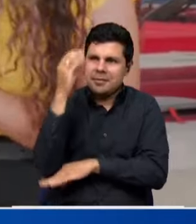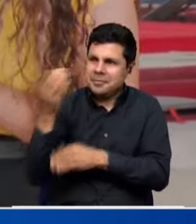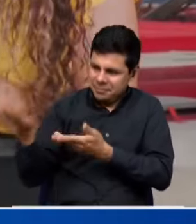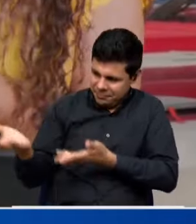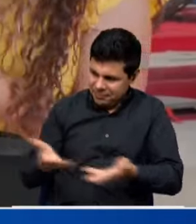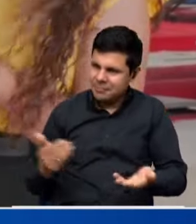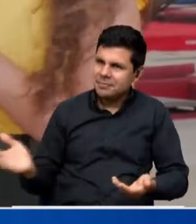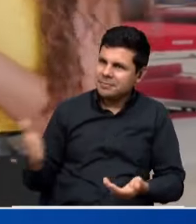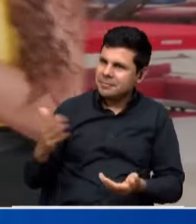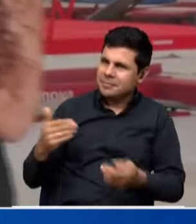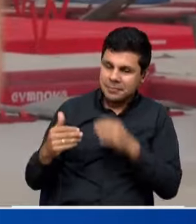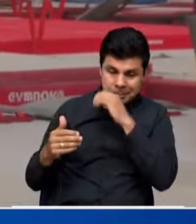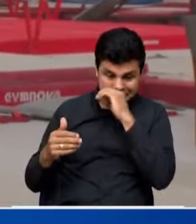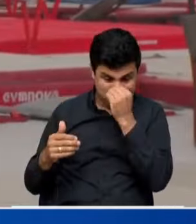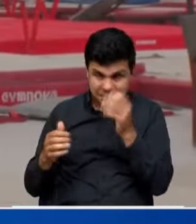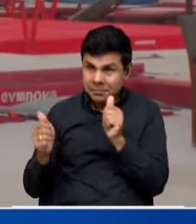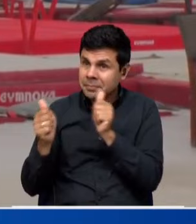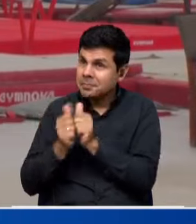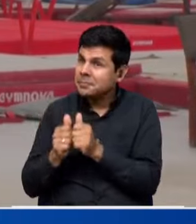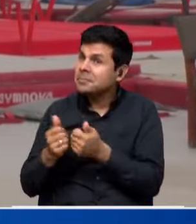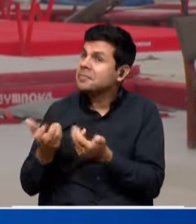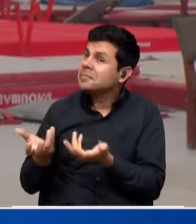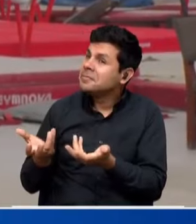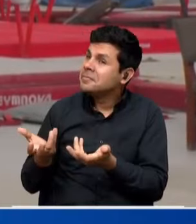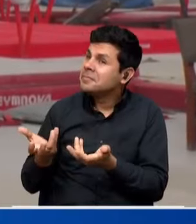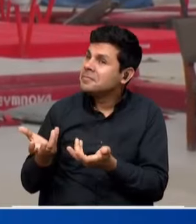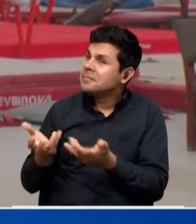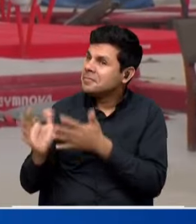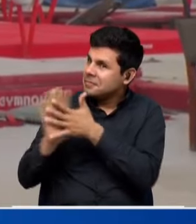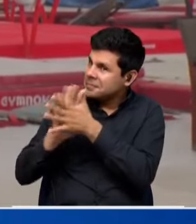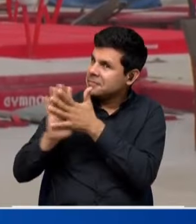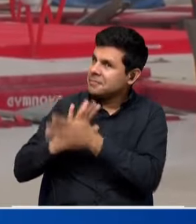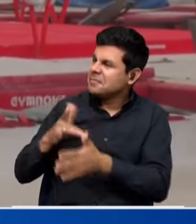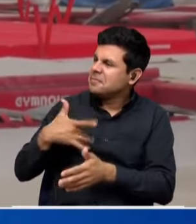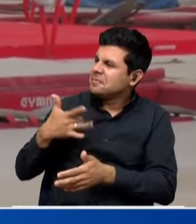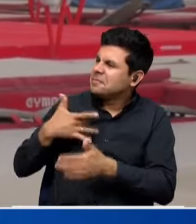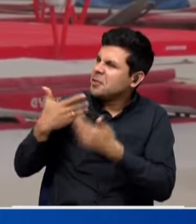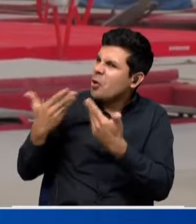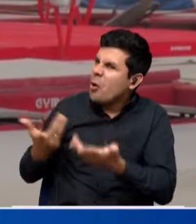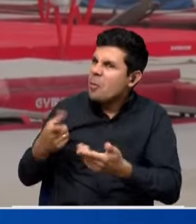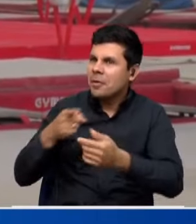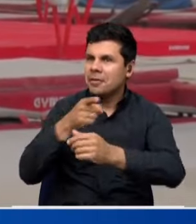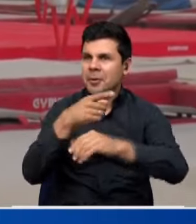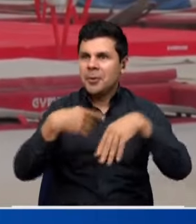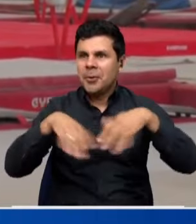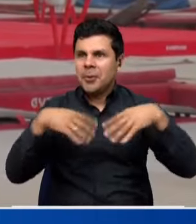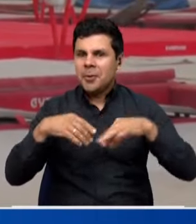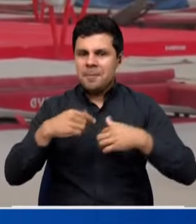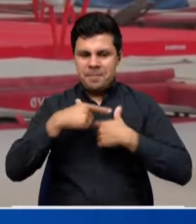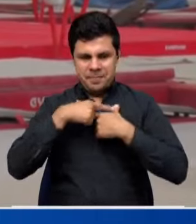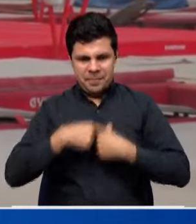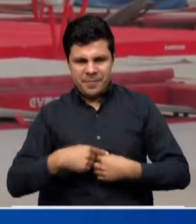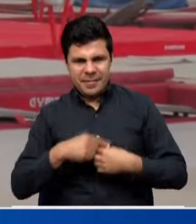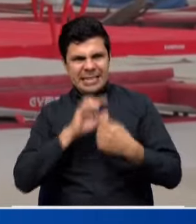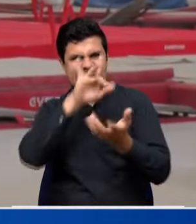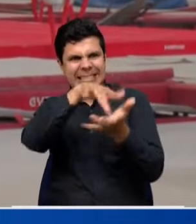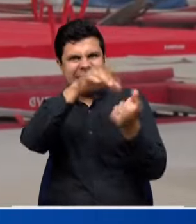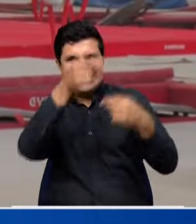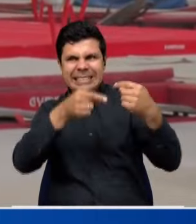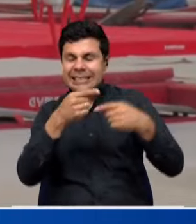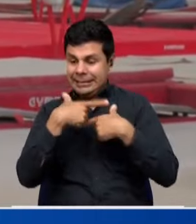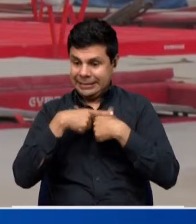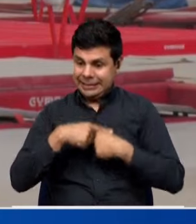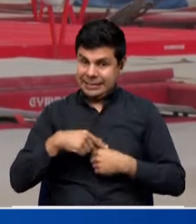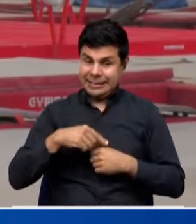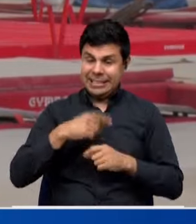por acá, un poquito más por acá. Yandairon, bueno, háblame un poco de lo que se siente, dónde vieron la competencia, cómo es celebrar esa medalla y